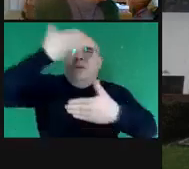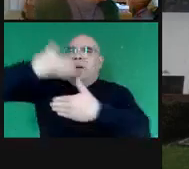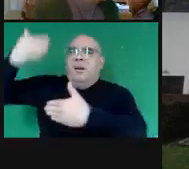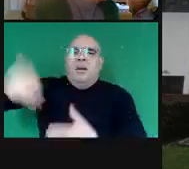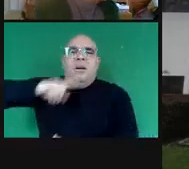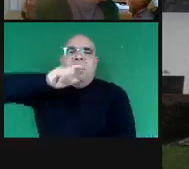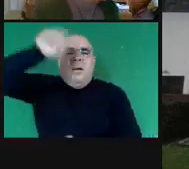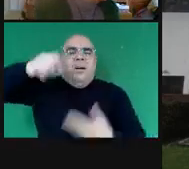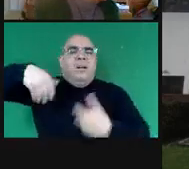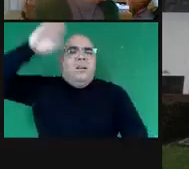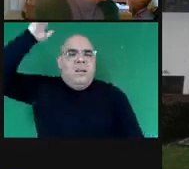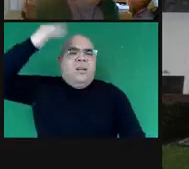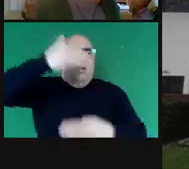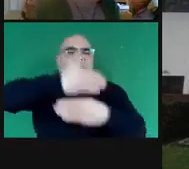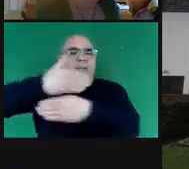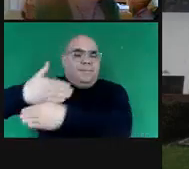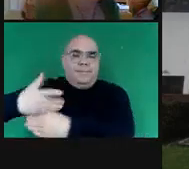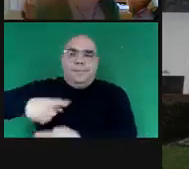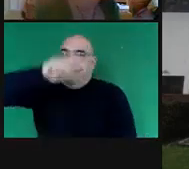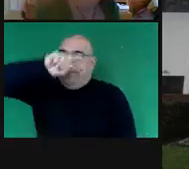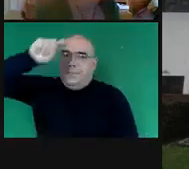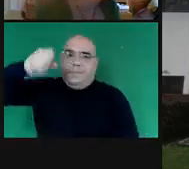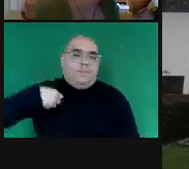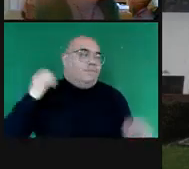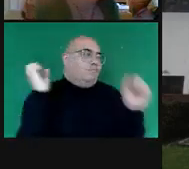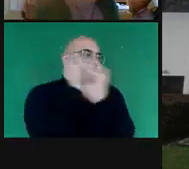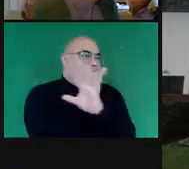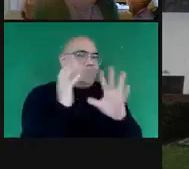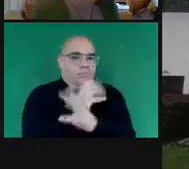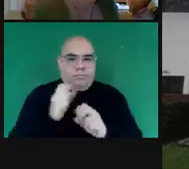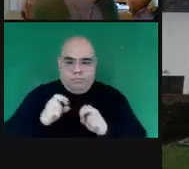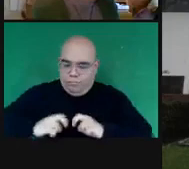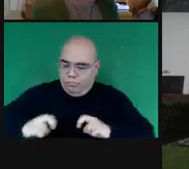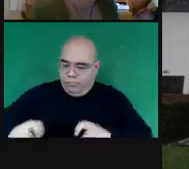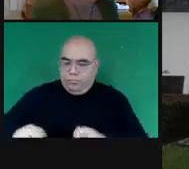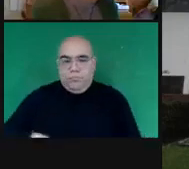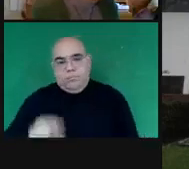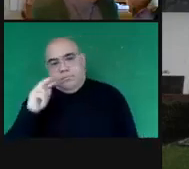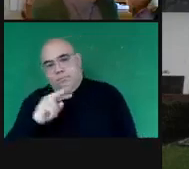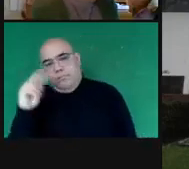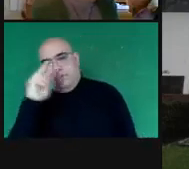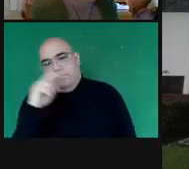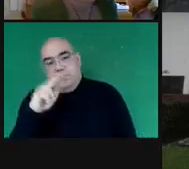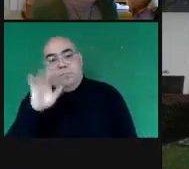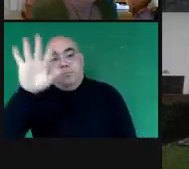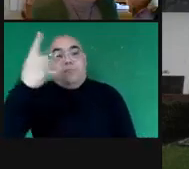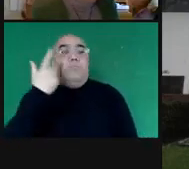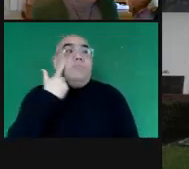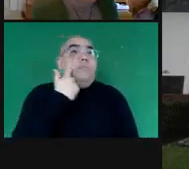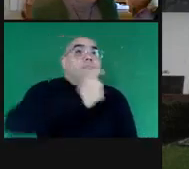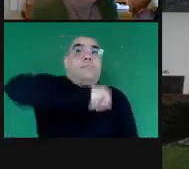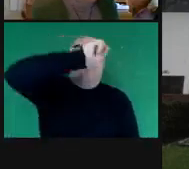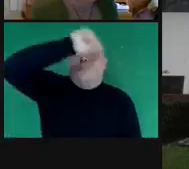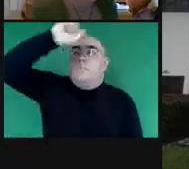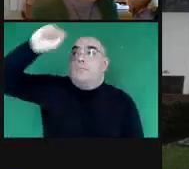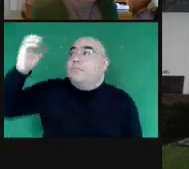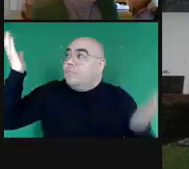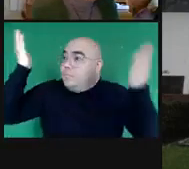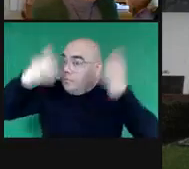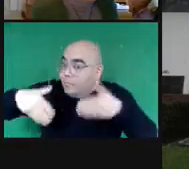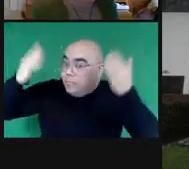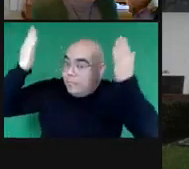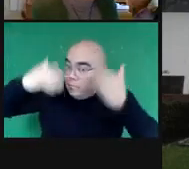los lugares donde pasa o permanece mucha gente que los puede ver. Cuando los grafitis están en lugares escondidos o